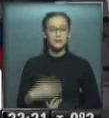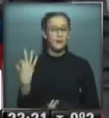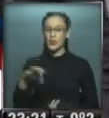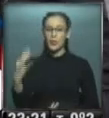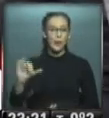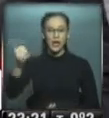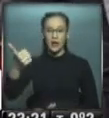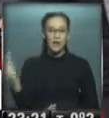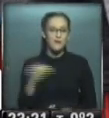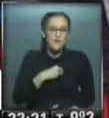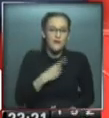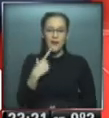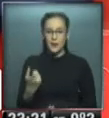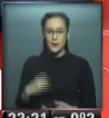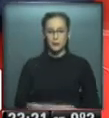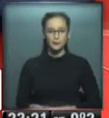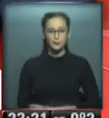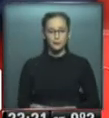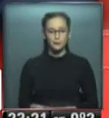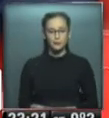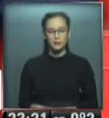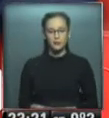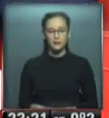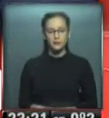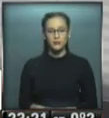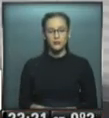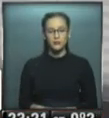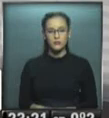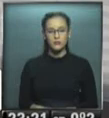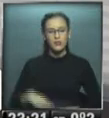ganar y aguante River. ¿Ustedes preferirían que estuviera la hinchada de Boca?